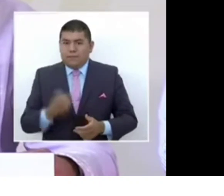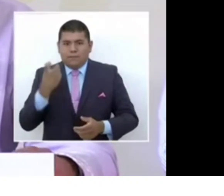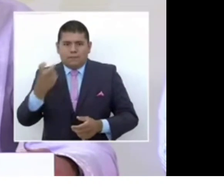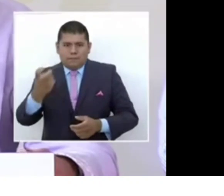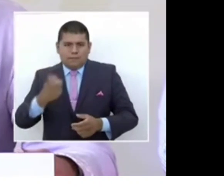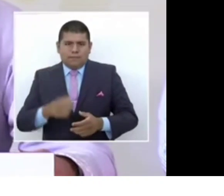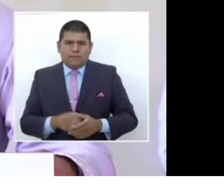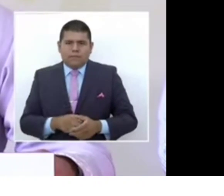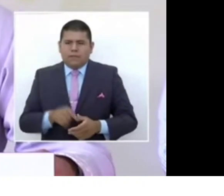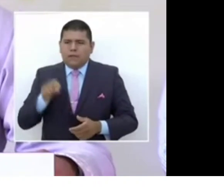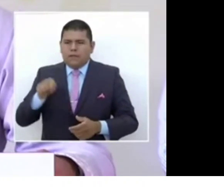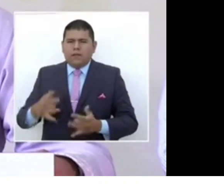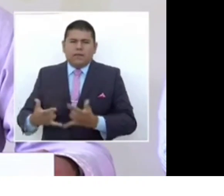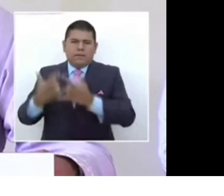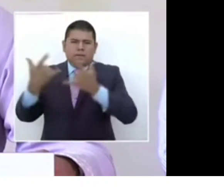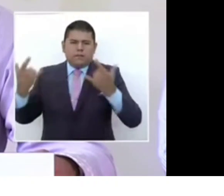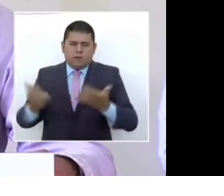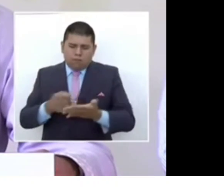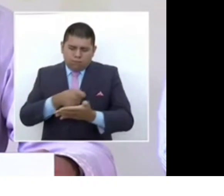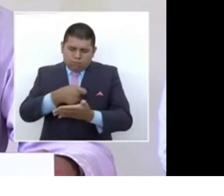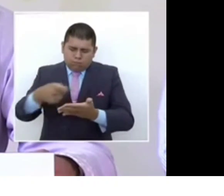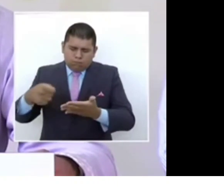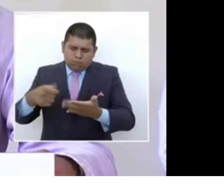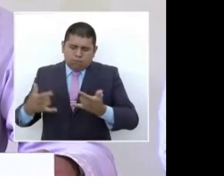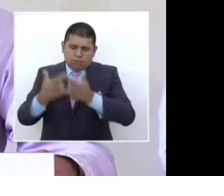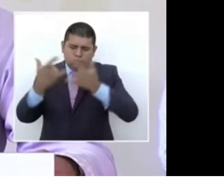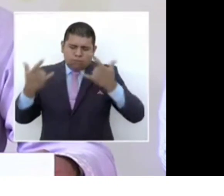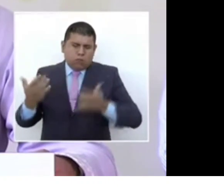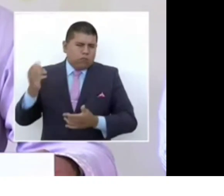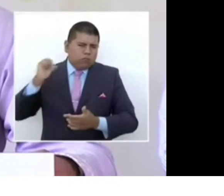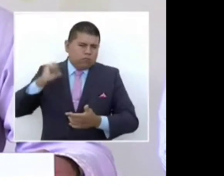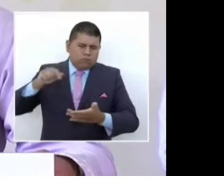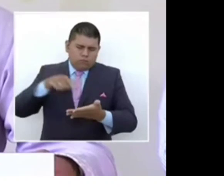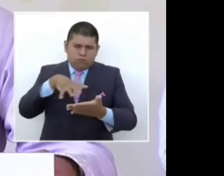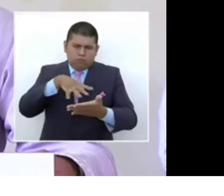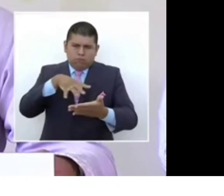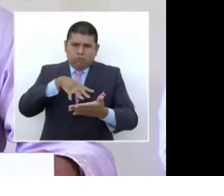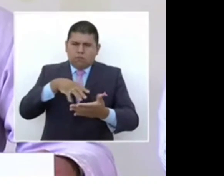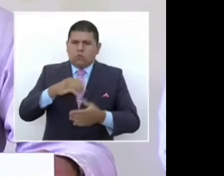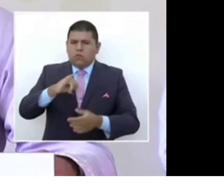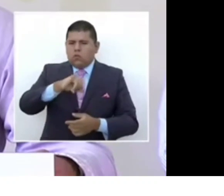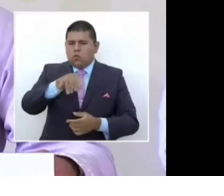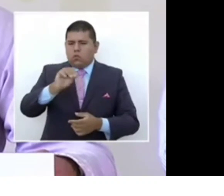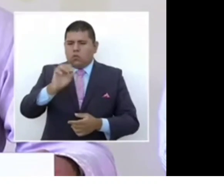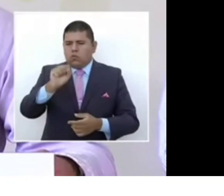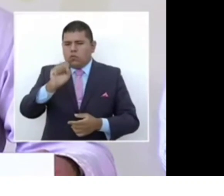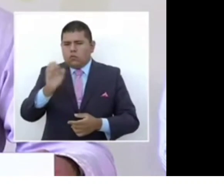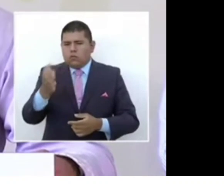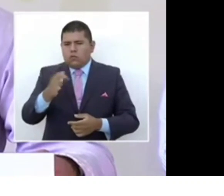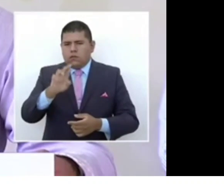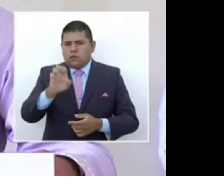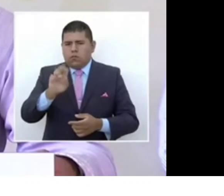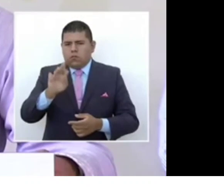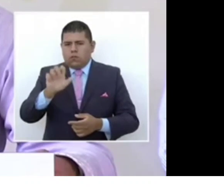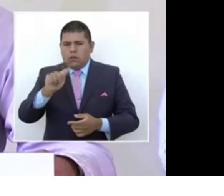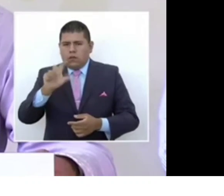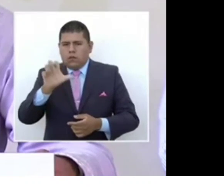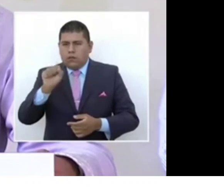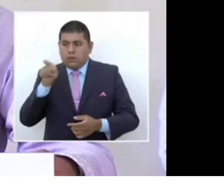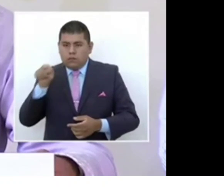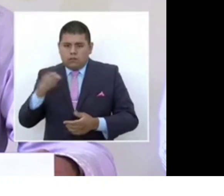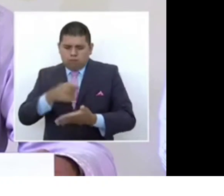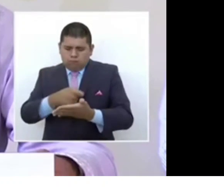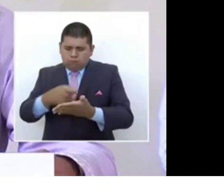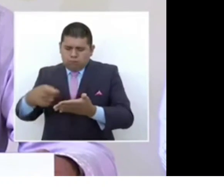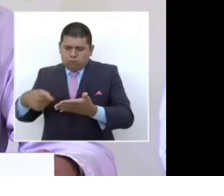la novela clásica que escribió José Revueltas, que